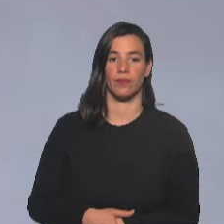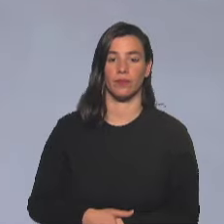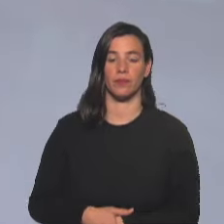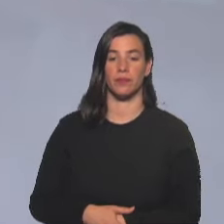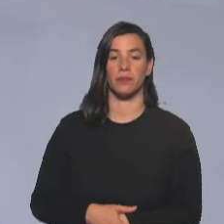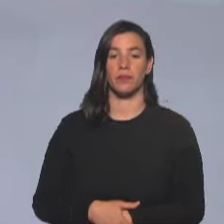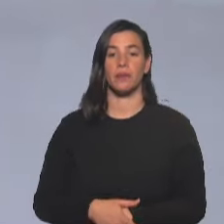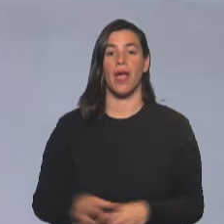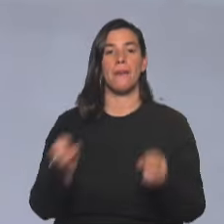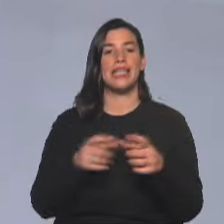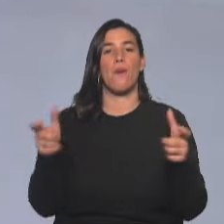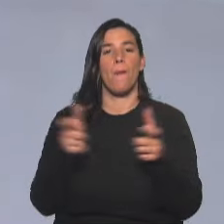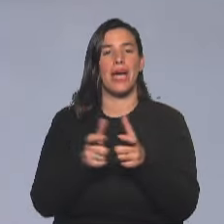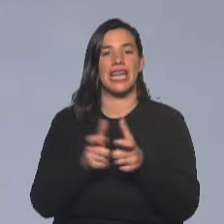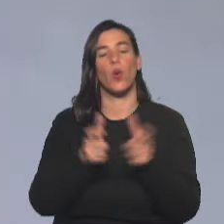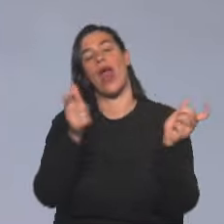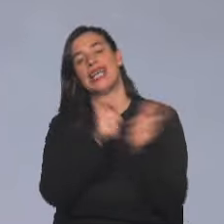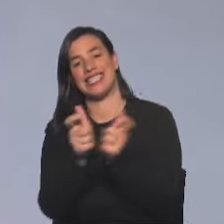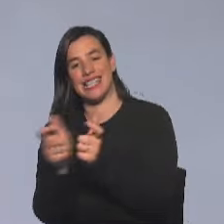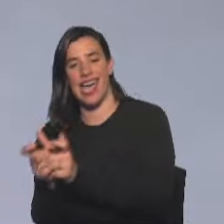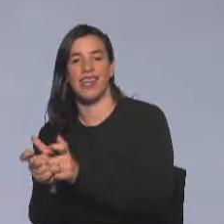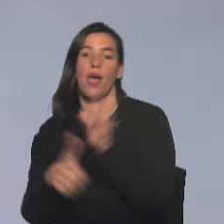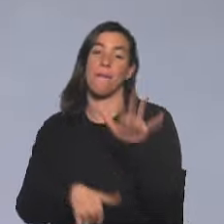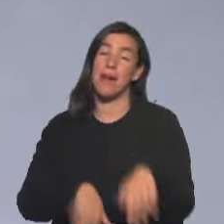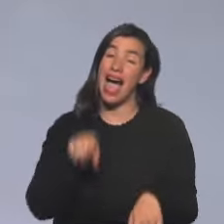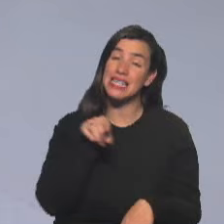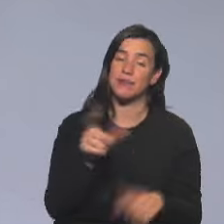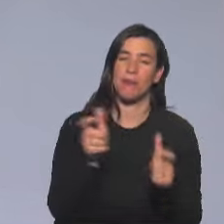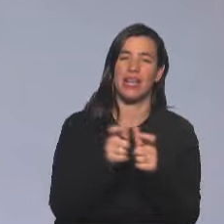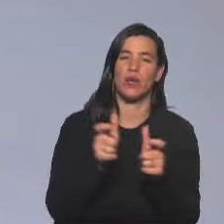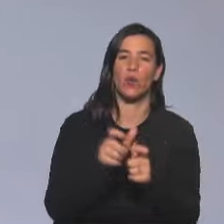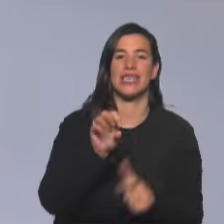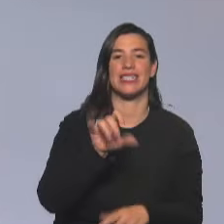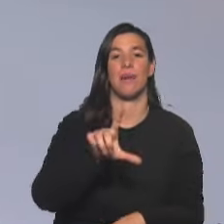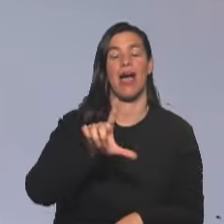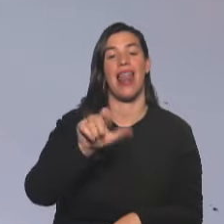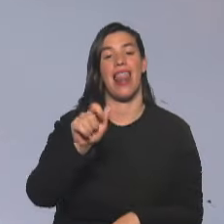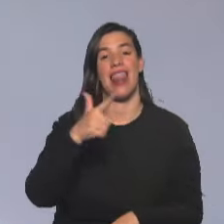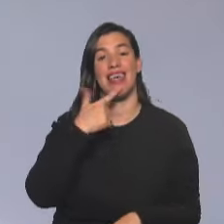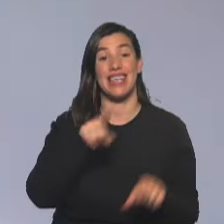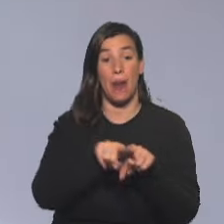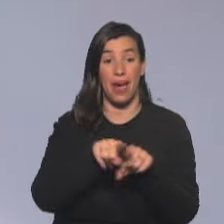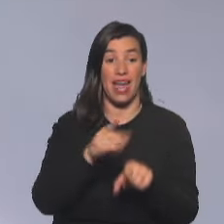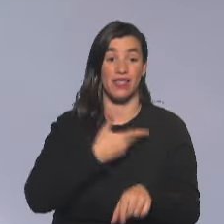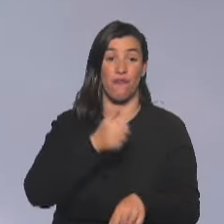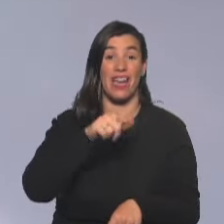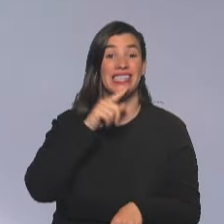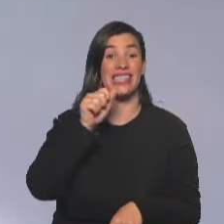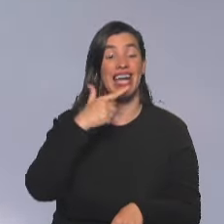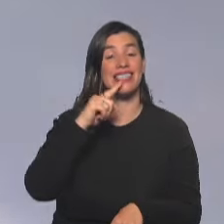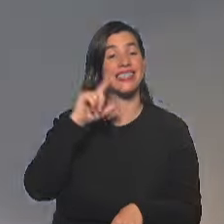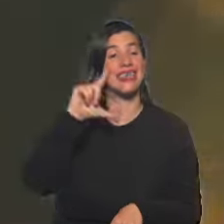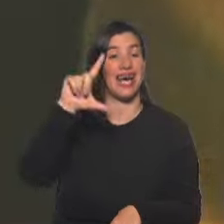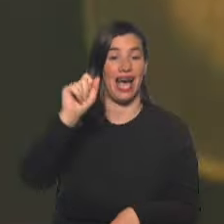Y arrancamos con películas y series y sobre todo con esta película que se llama Las Hermanas Fantásticas, que está protagonizada por Sofía Morandi